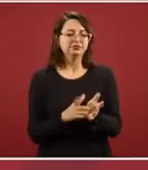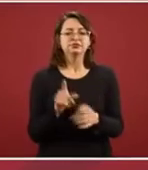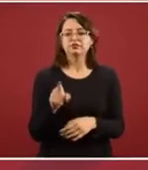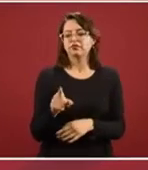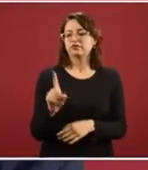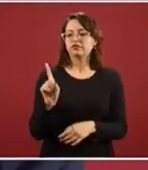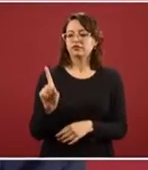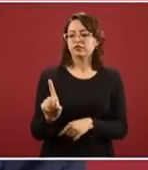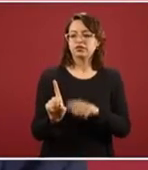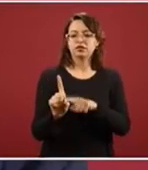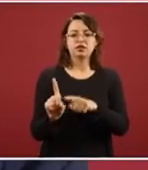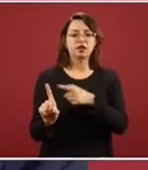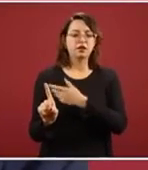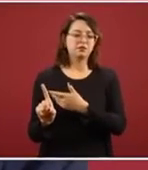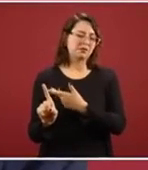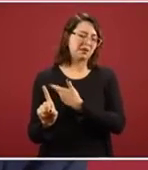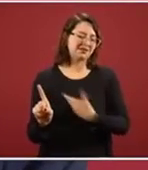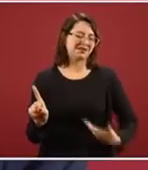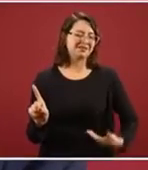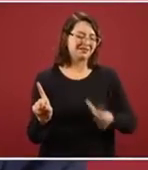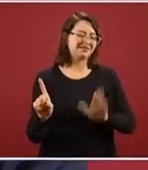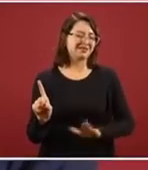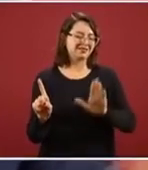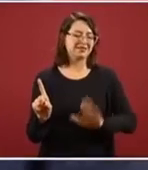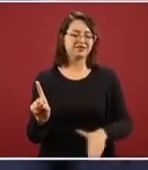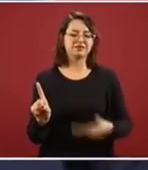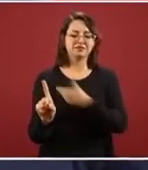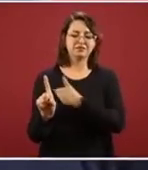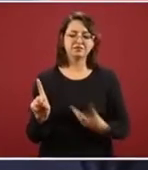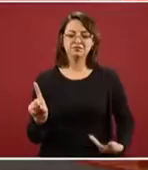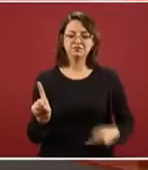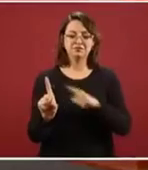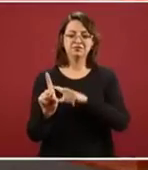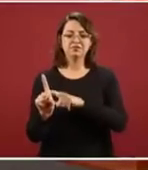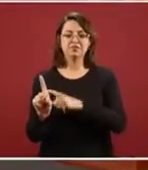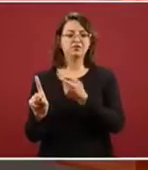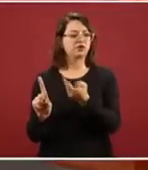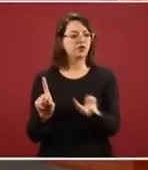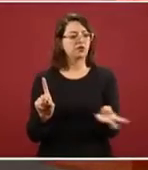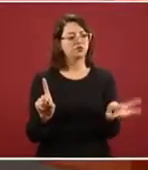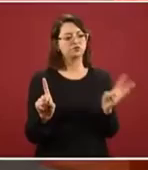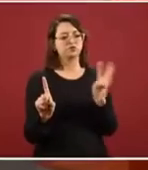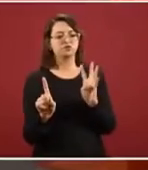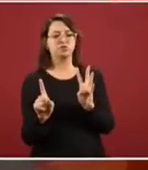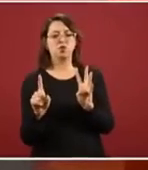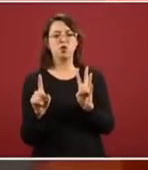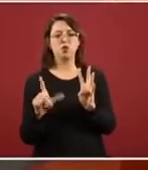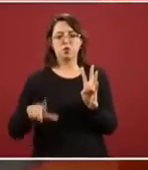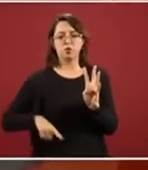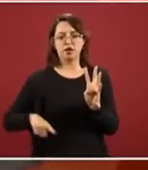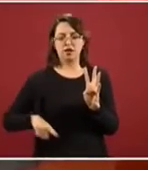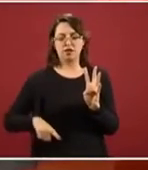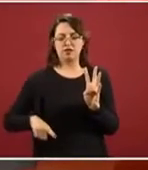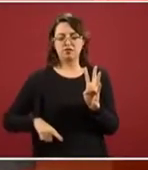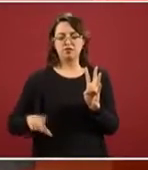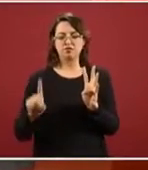era el presidente, y habían personajes, ¿no?, del gobierno